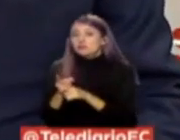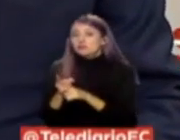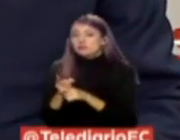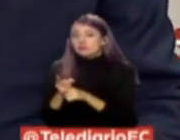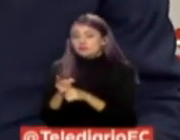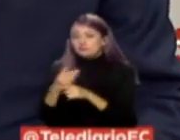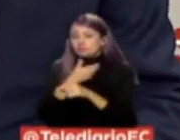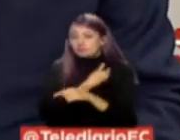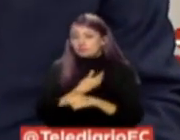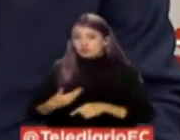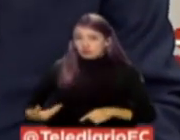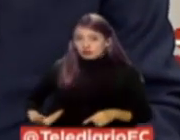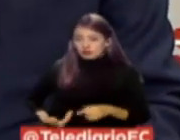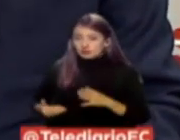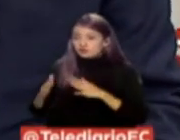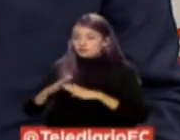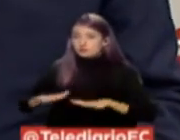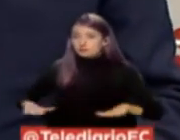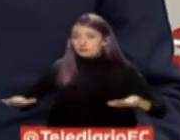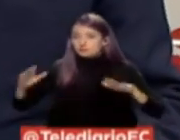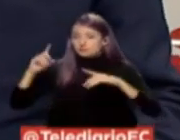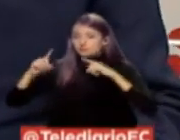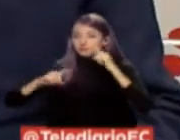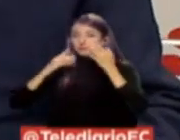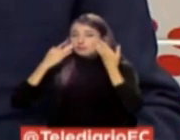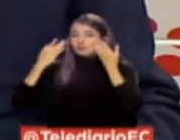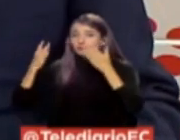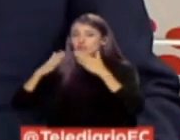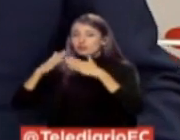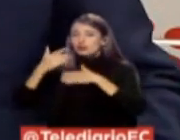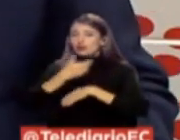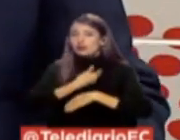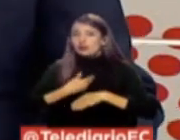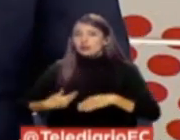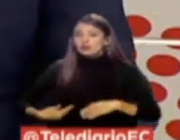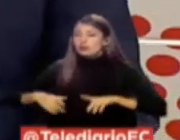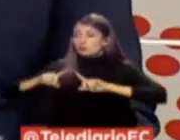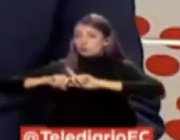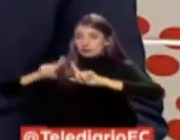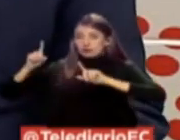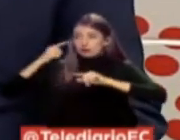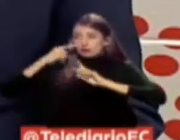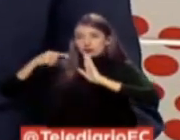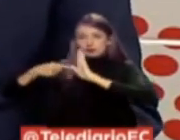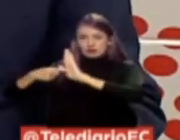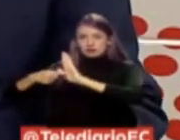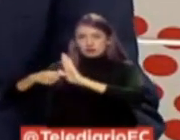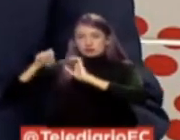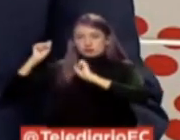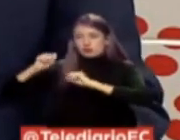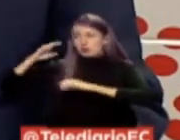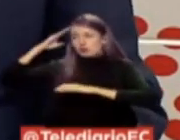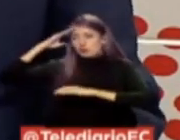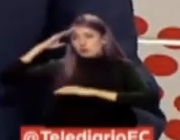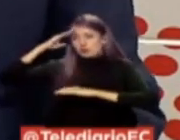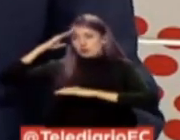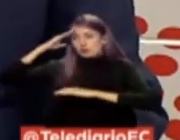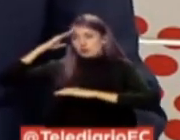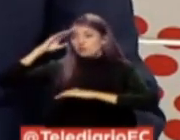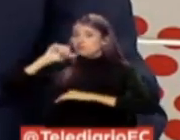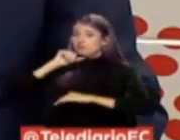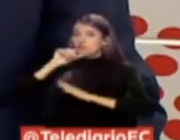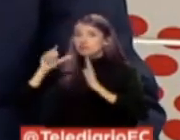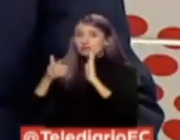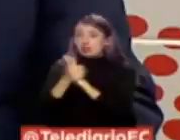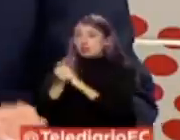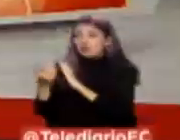del presidente de la República y de las altas autoridades del Ejecutivo. Pero esto lo que revela es una policía incapaz, ciertamente incapaz